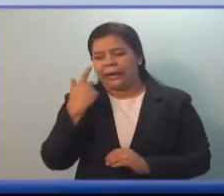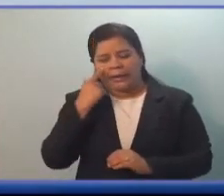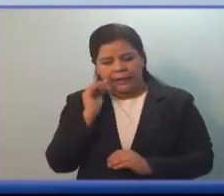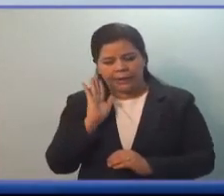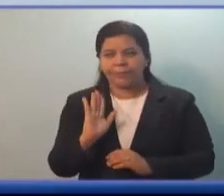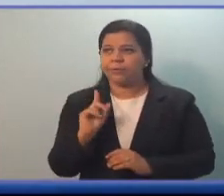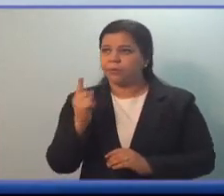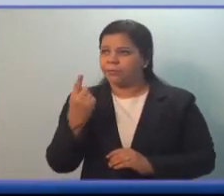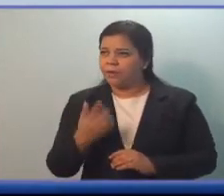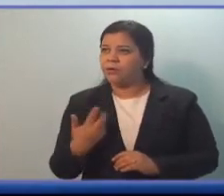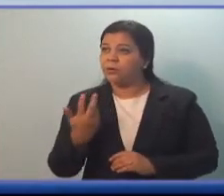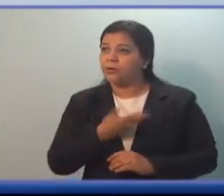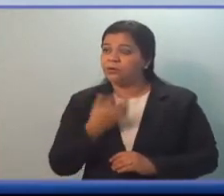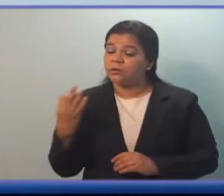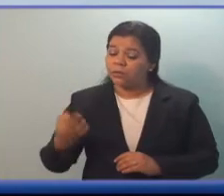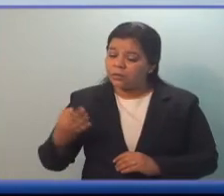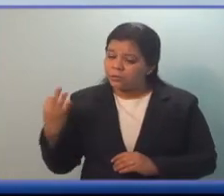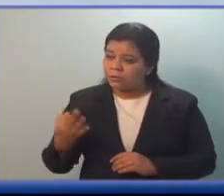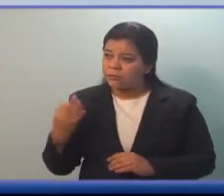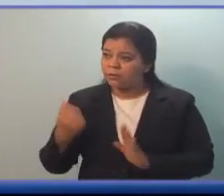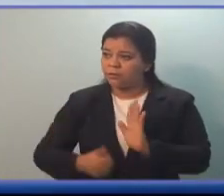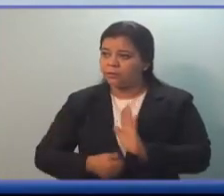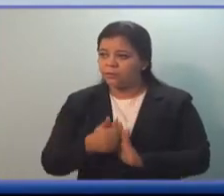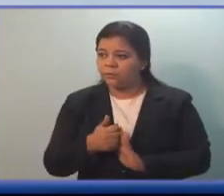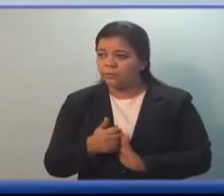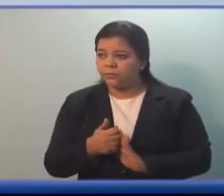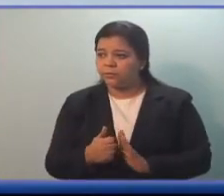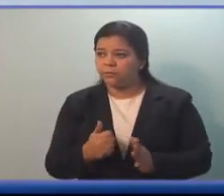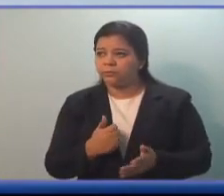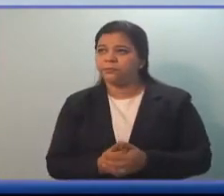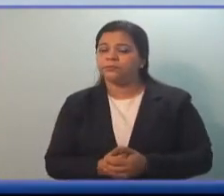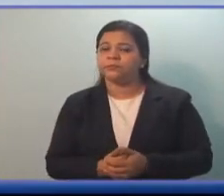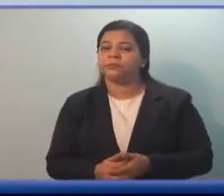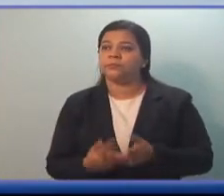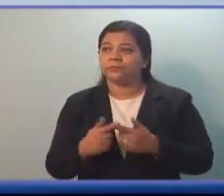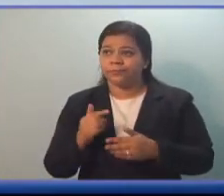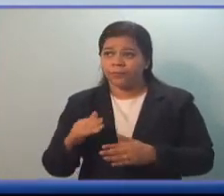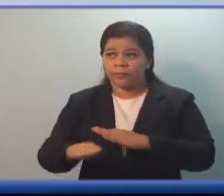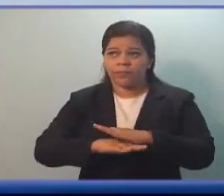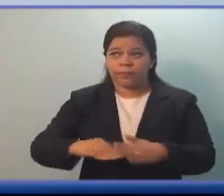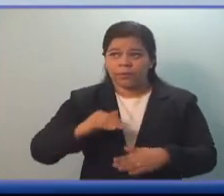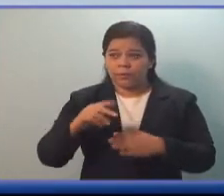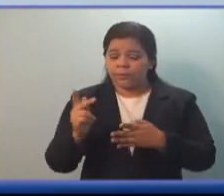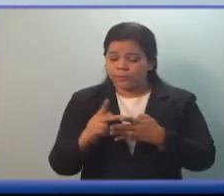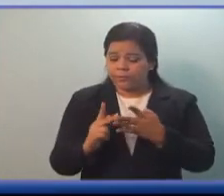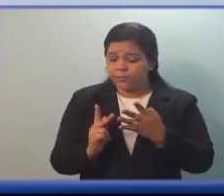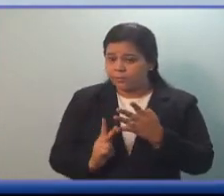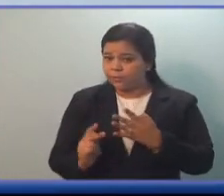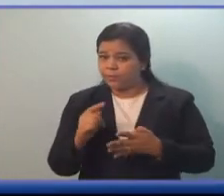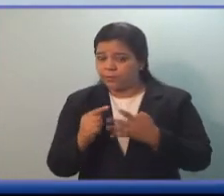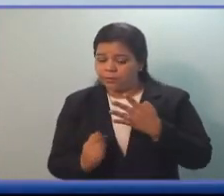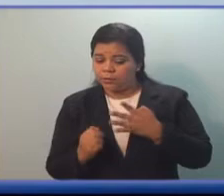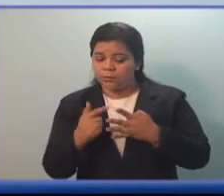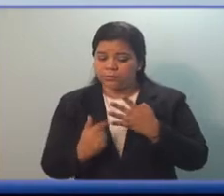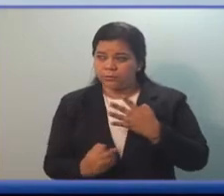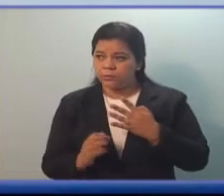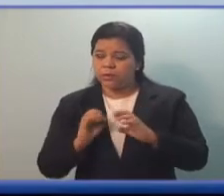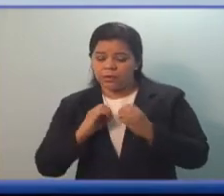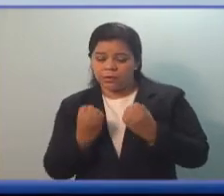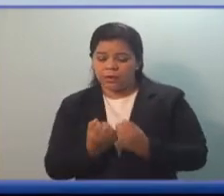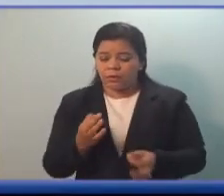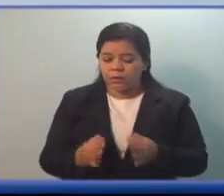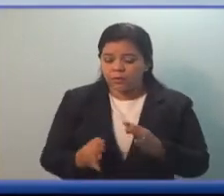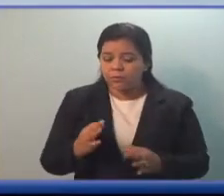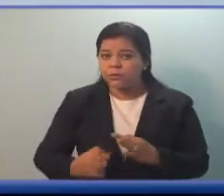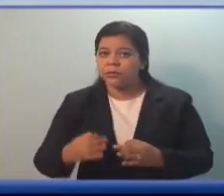que necesitamos actualizar la normativa. Para mí es básico, de conformidad con el principio de legalidad, el órgano judicial debe